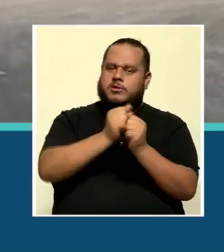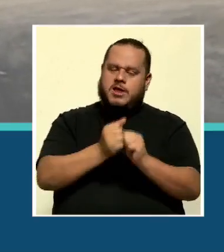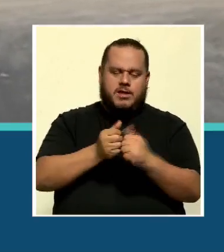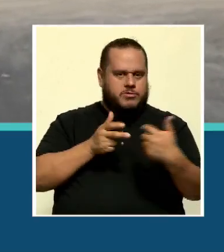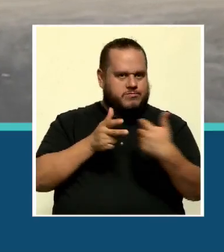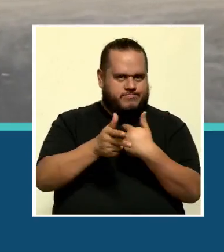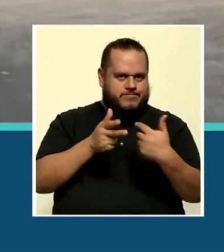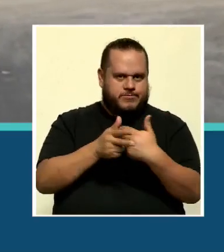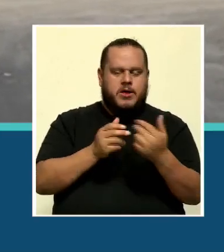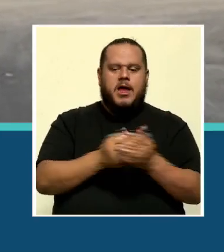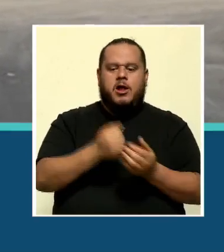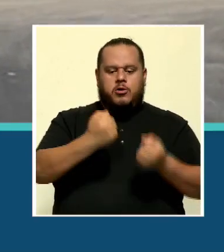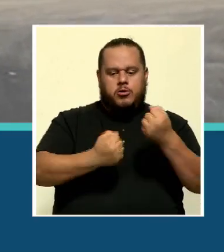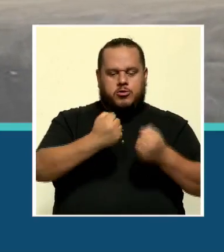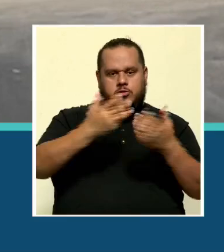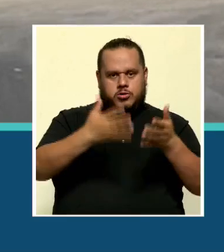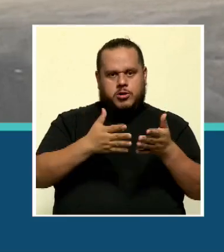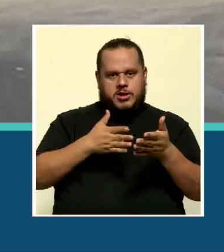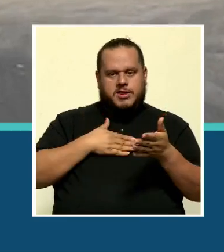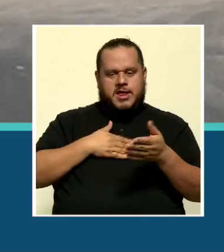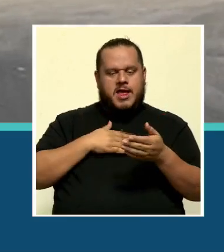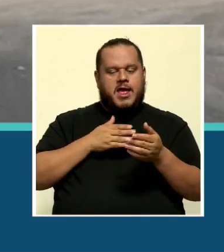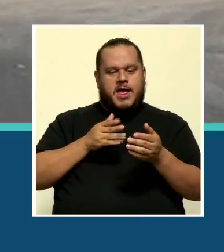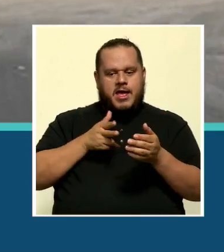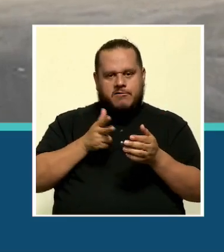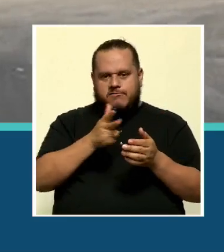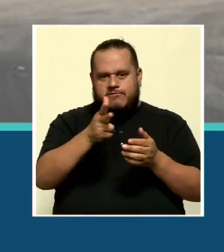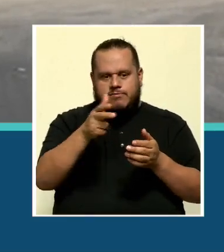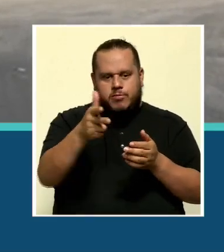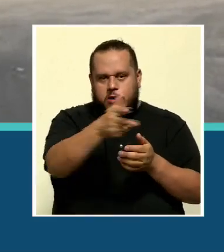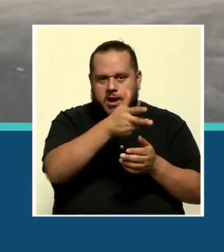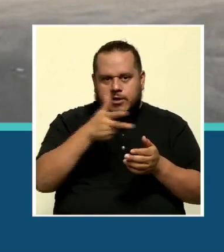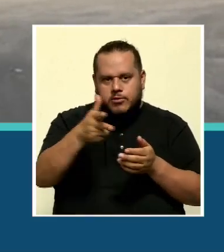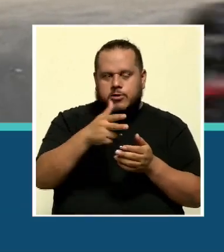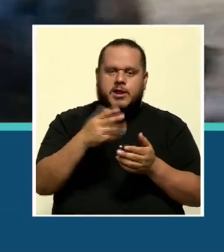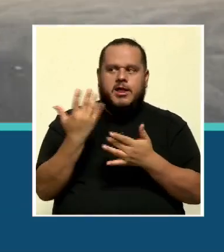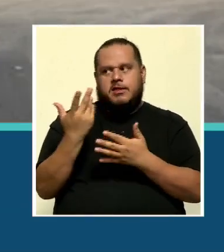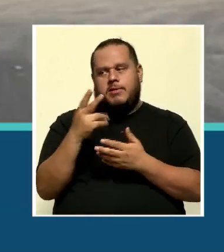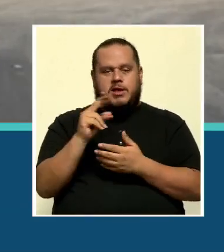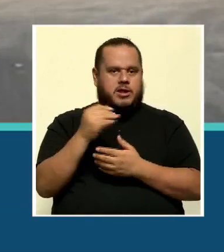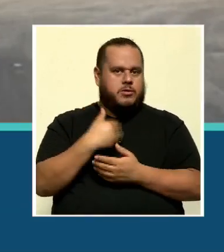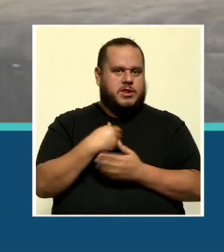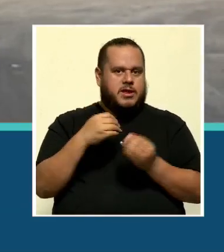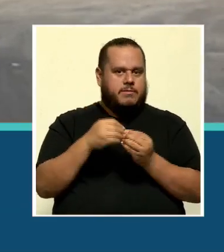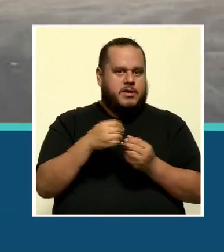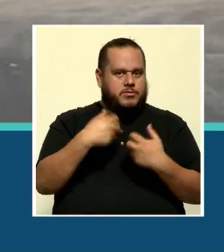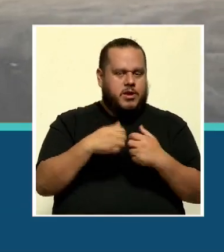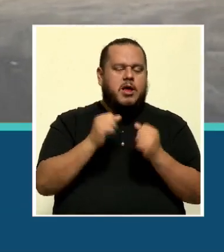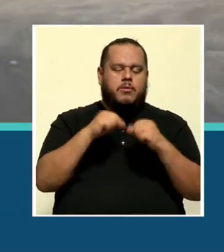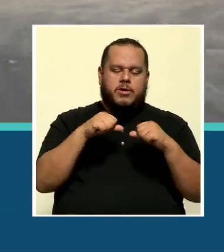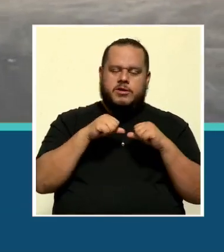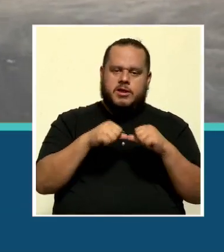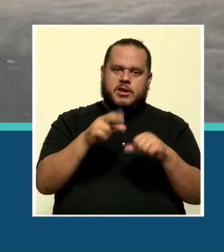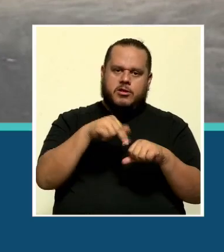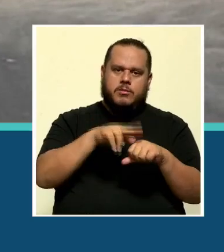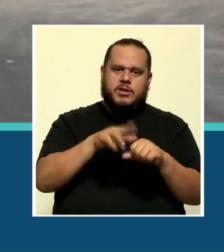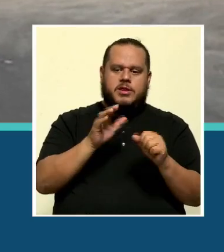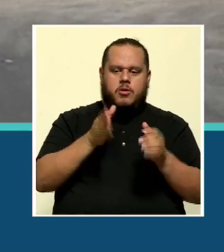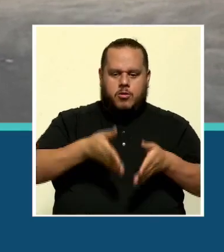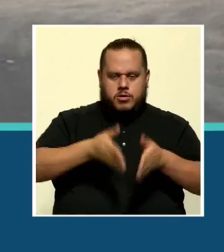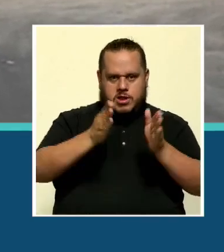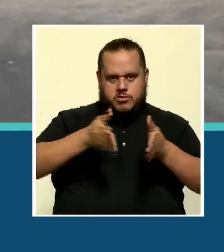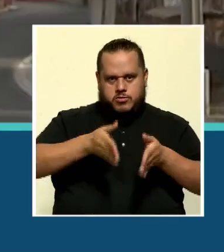Los conductores que normalmente pasan por este sector esperan que esto no conlleve más problemas y puedan seguir normalmente con sus